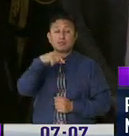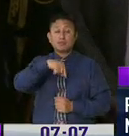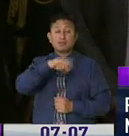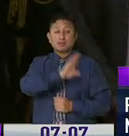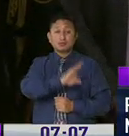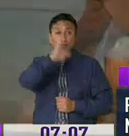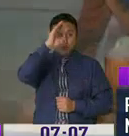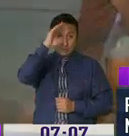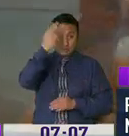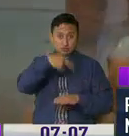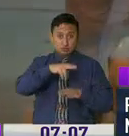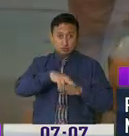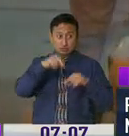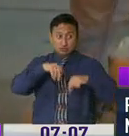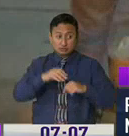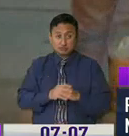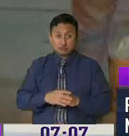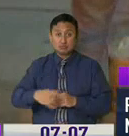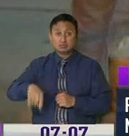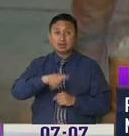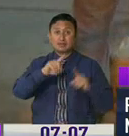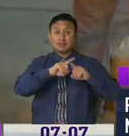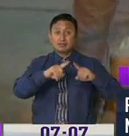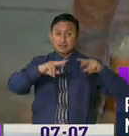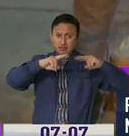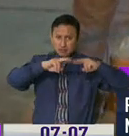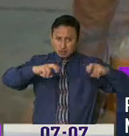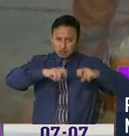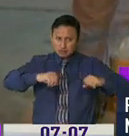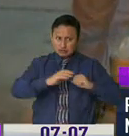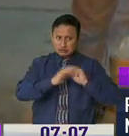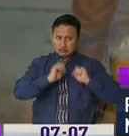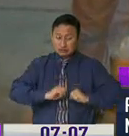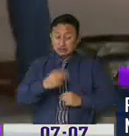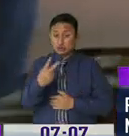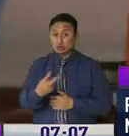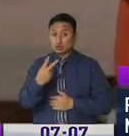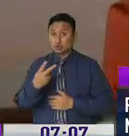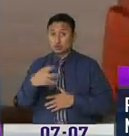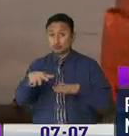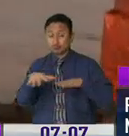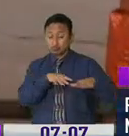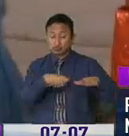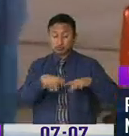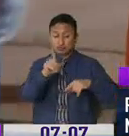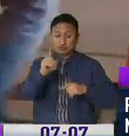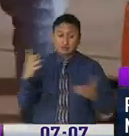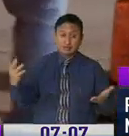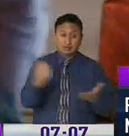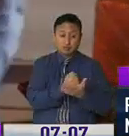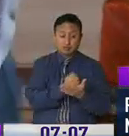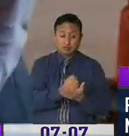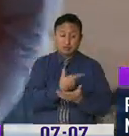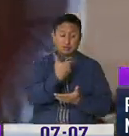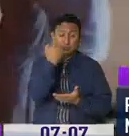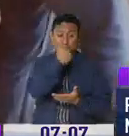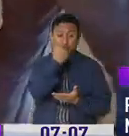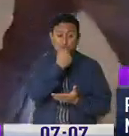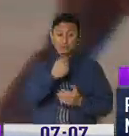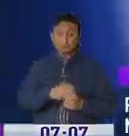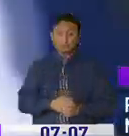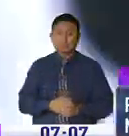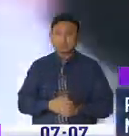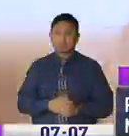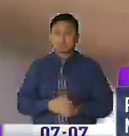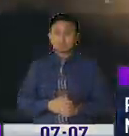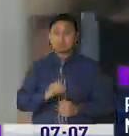de investigación tras ejecutar 2 megaoperativos que permitieron incautar un gran cargamento de droga y liberar a un